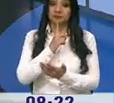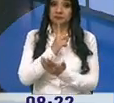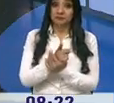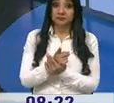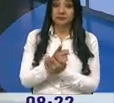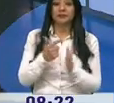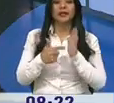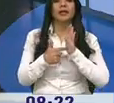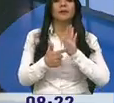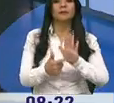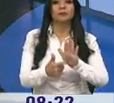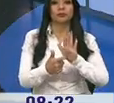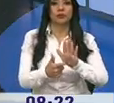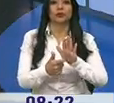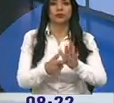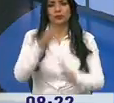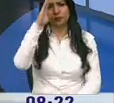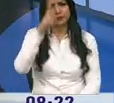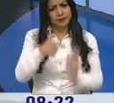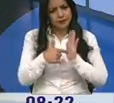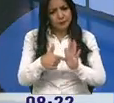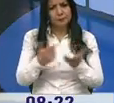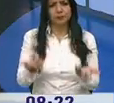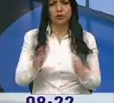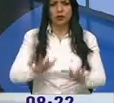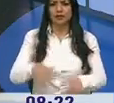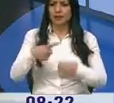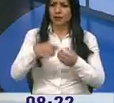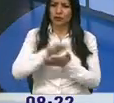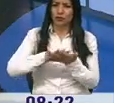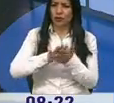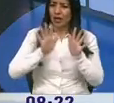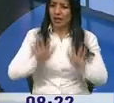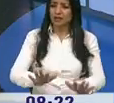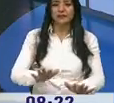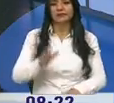pongan el ejemplo, porque no puede ser que nuestra ciudad esté así tan, pero tan desordenada.